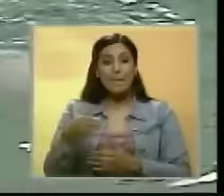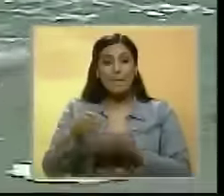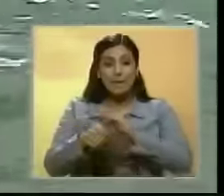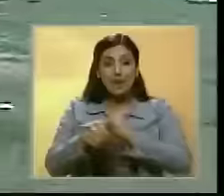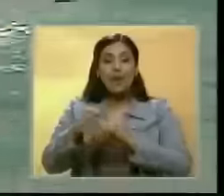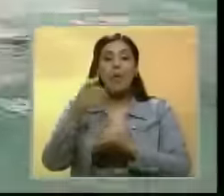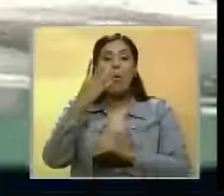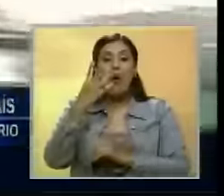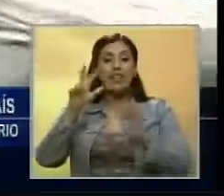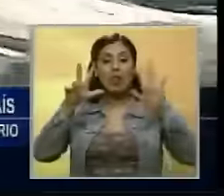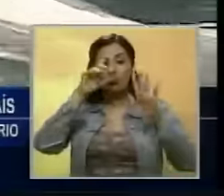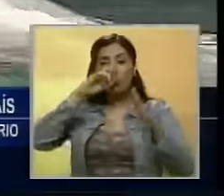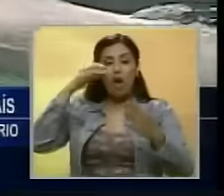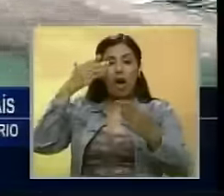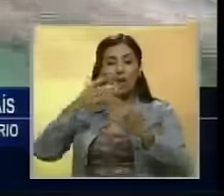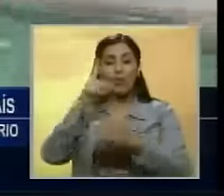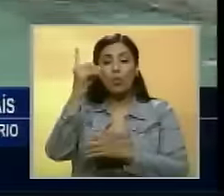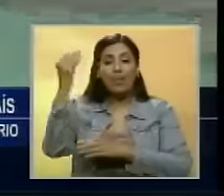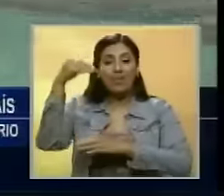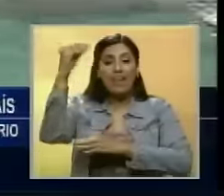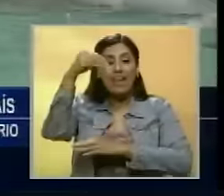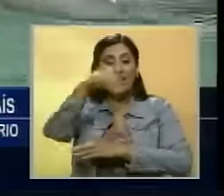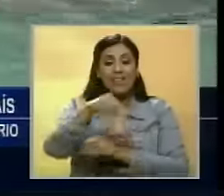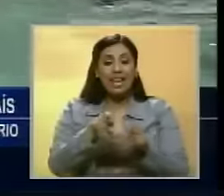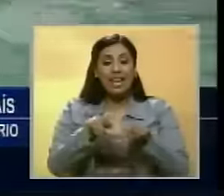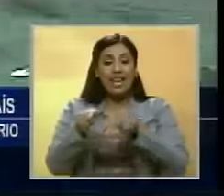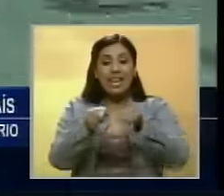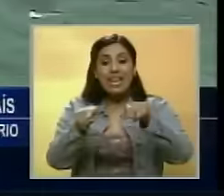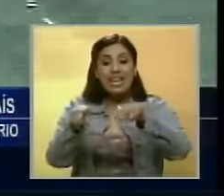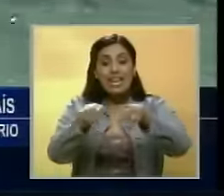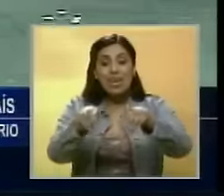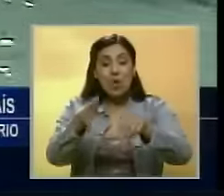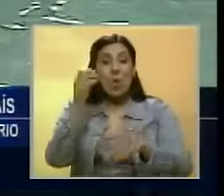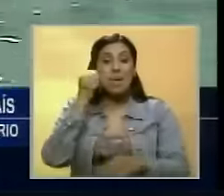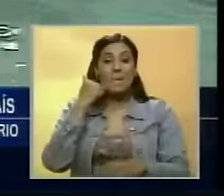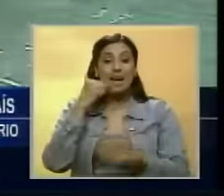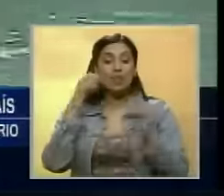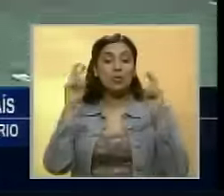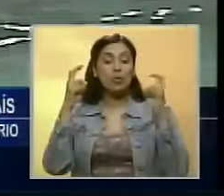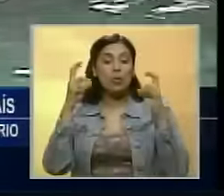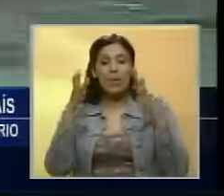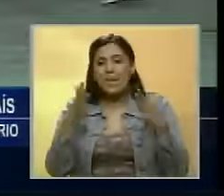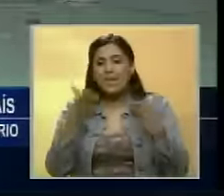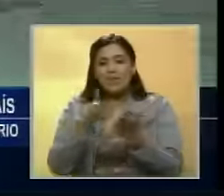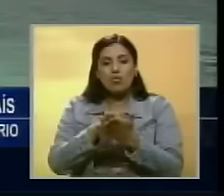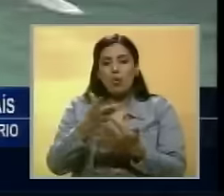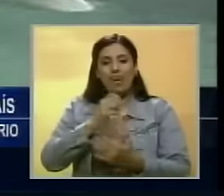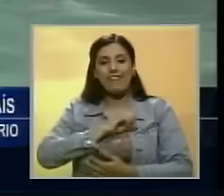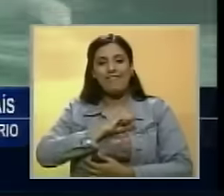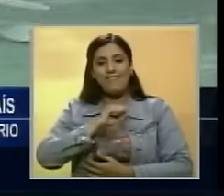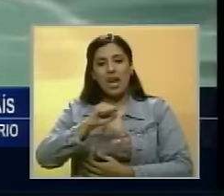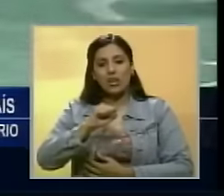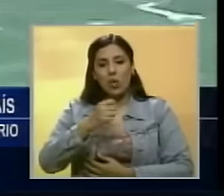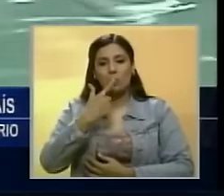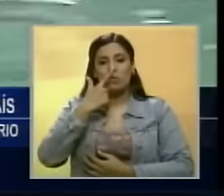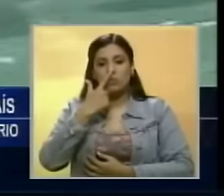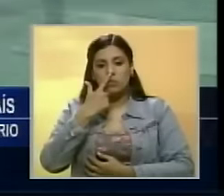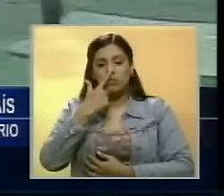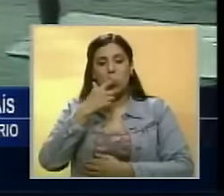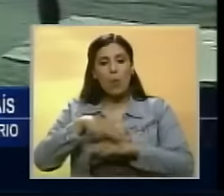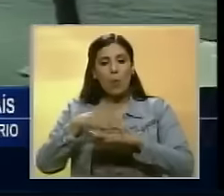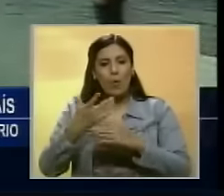48 años de edad era el único delfín de Río que quedaba en el acuario de valencia supuestamente la muerte fue causada por un paro cardiorespiratorio